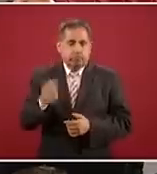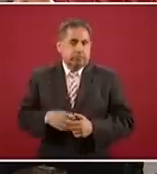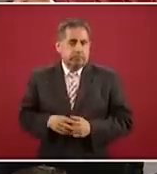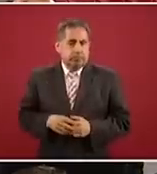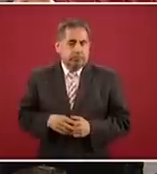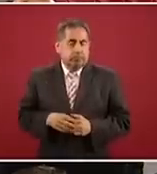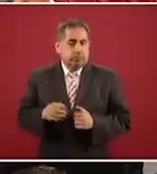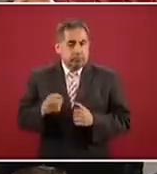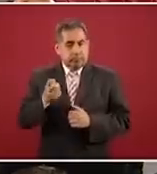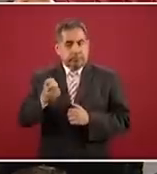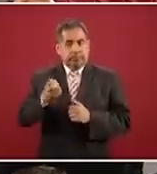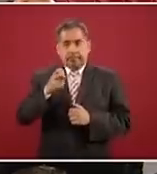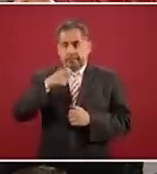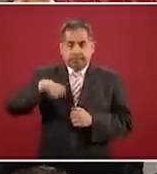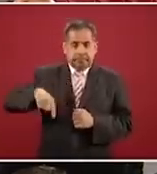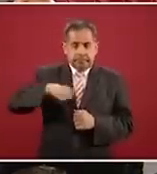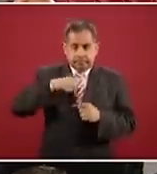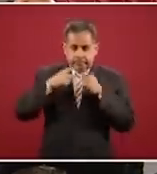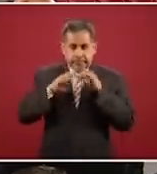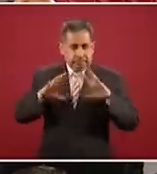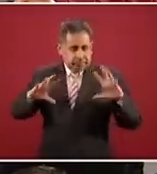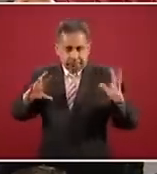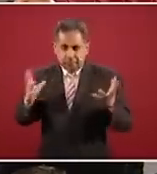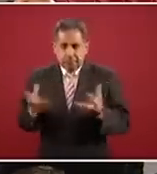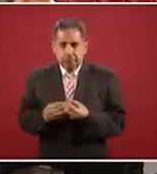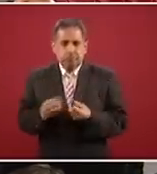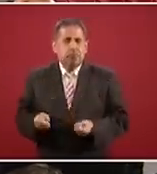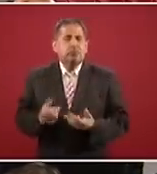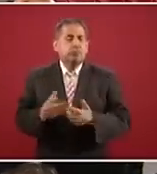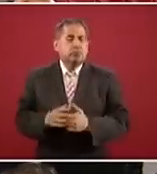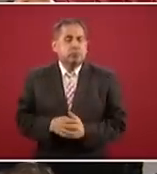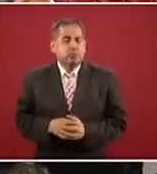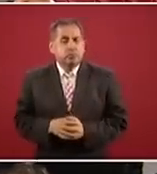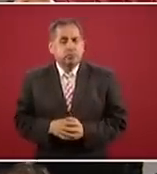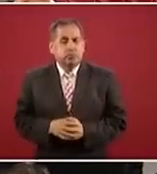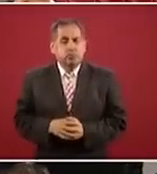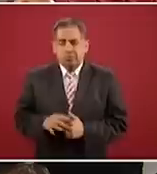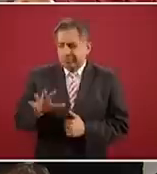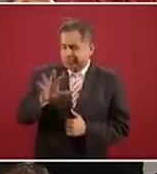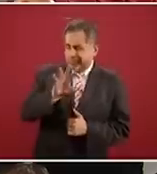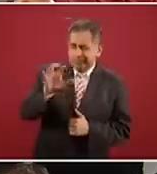base en eso, aquí tenemos un total de